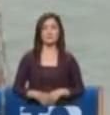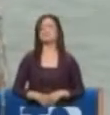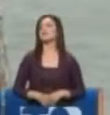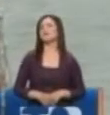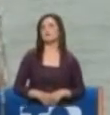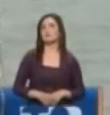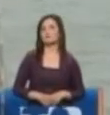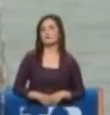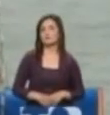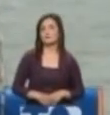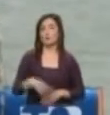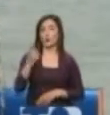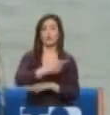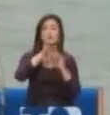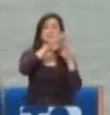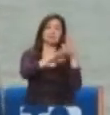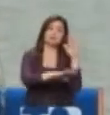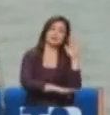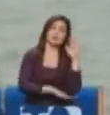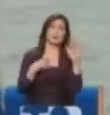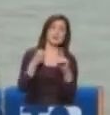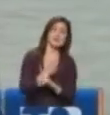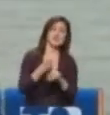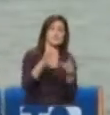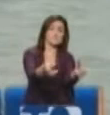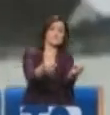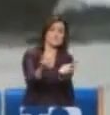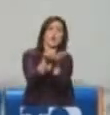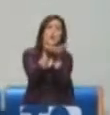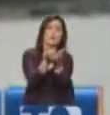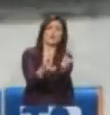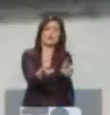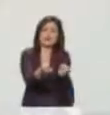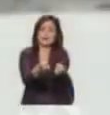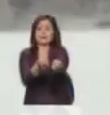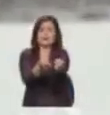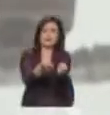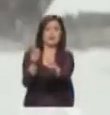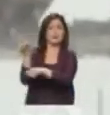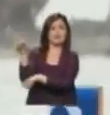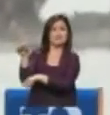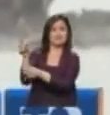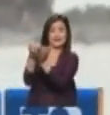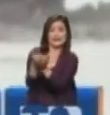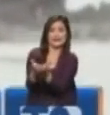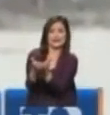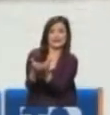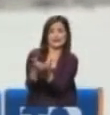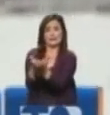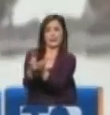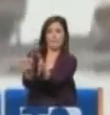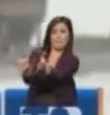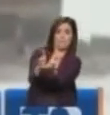Día y medio tomó sacar al barco pesquero Piedacita del área rocosa en que quedó encallado frente al muelle de Puerto Lucía en La